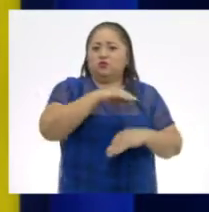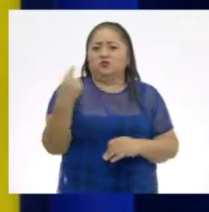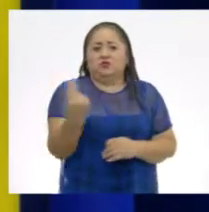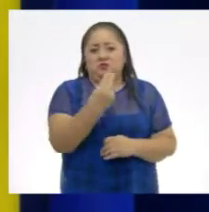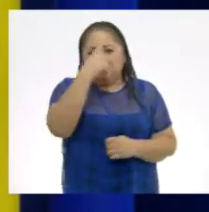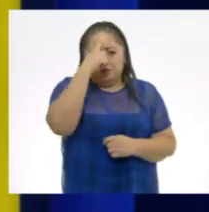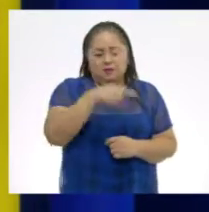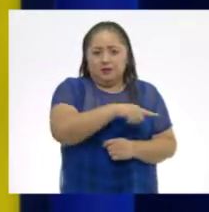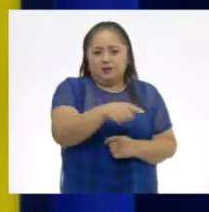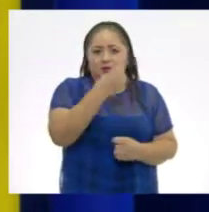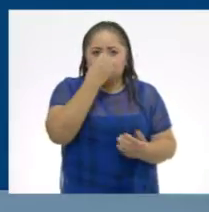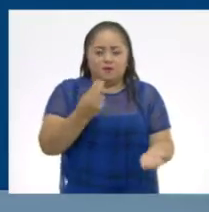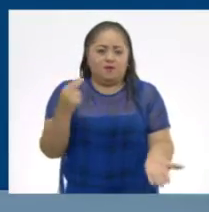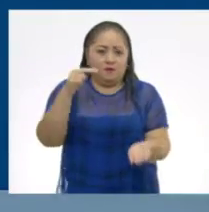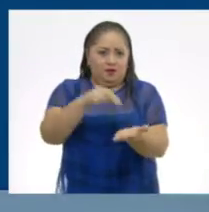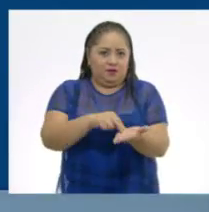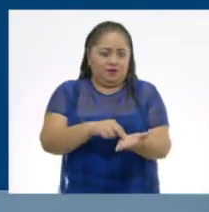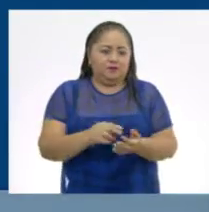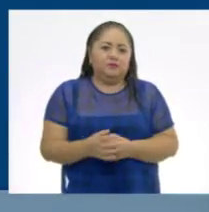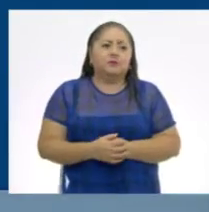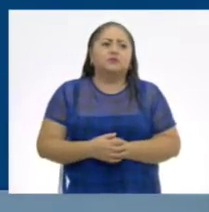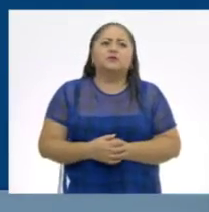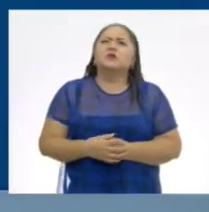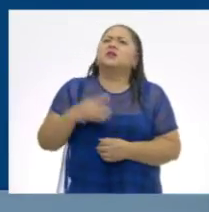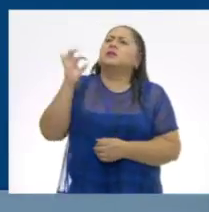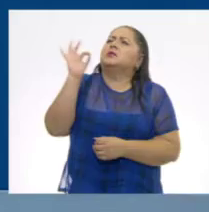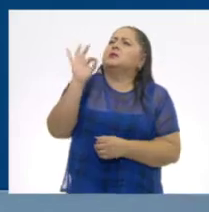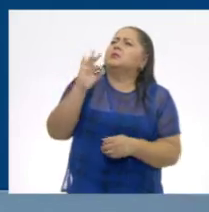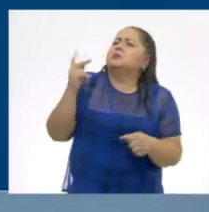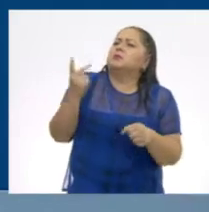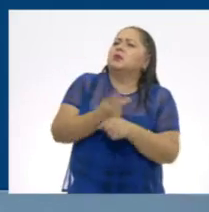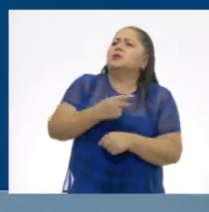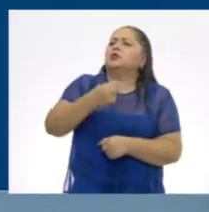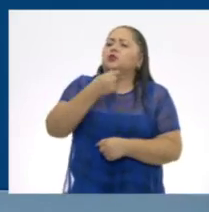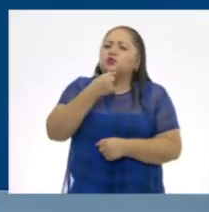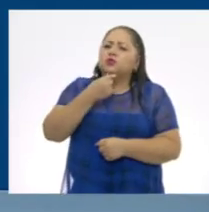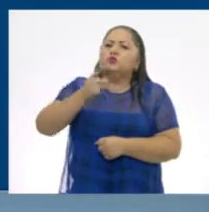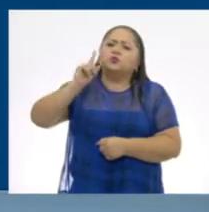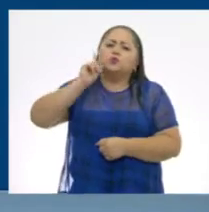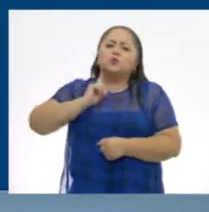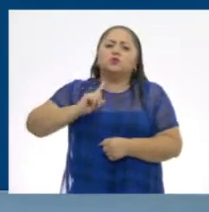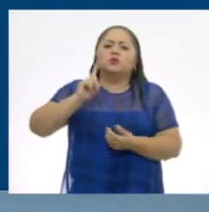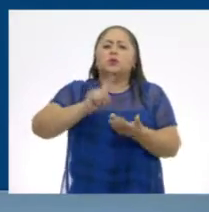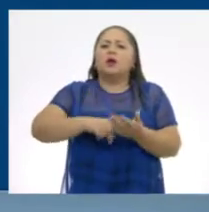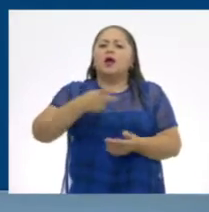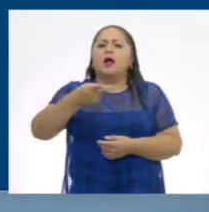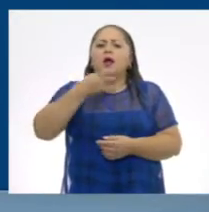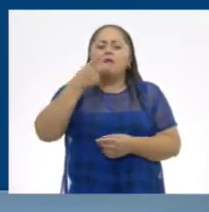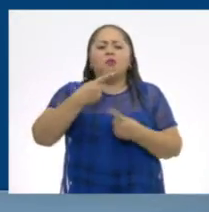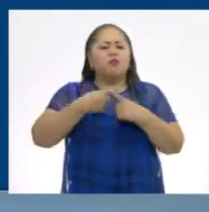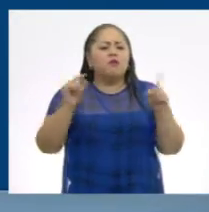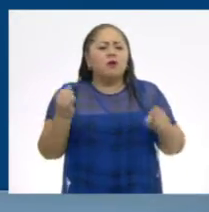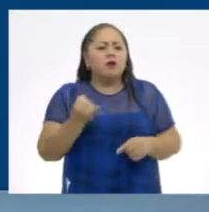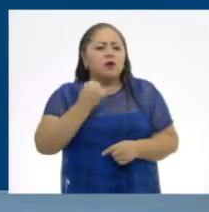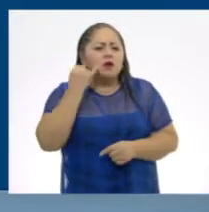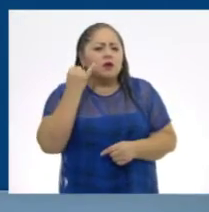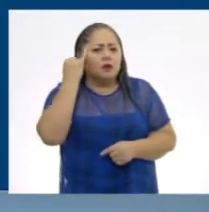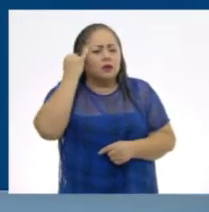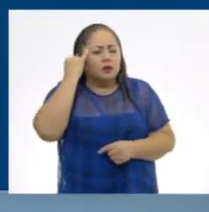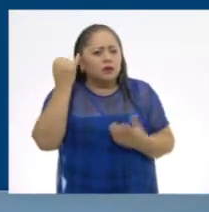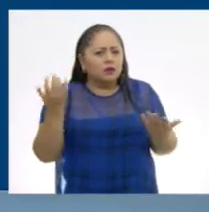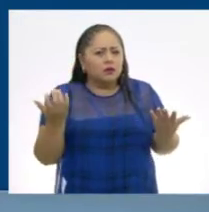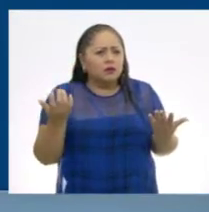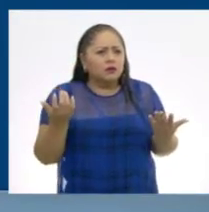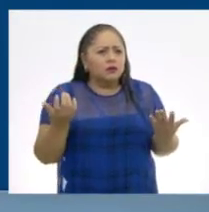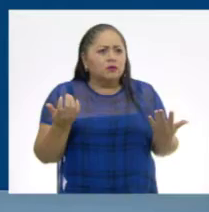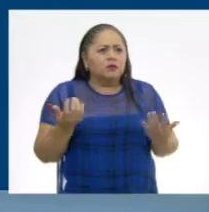necesarias para que así sea. ¿Y qué pasa con las niñas y los niños que hablan una lengua indígena?